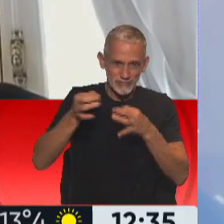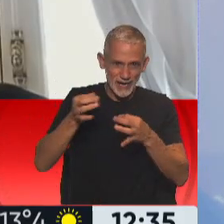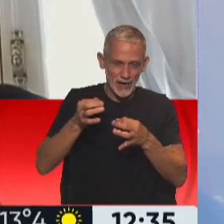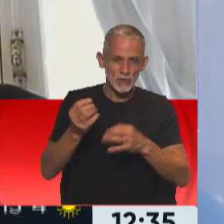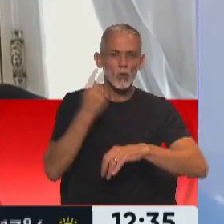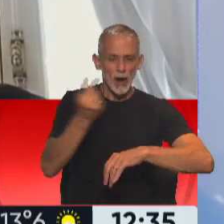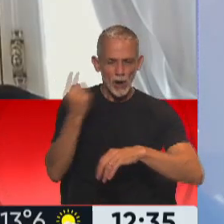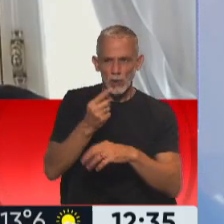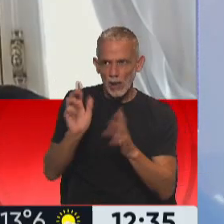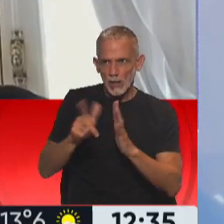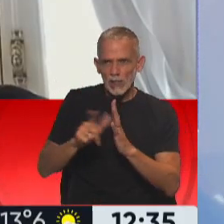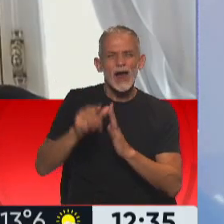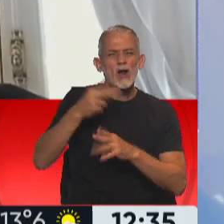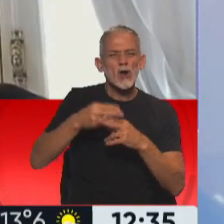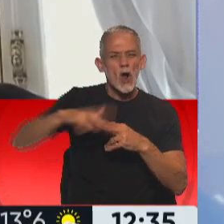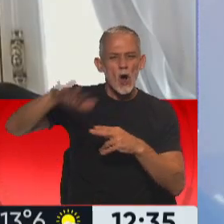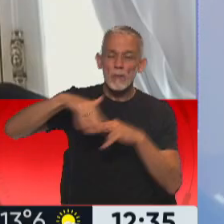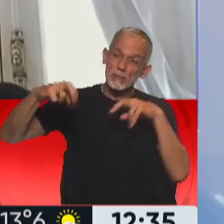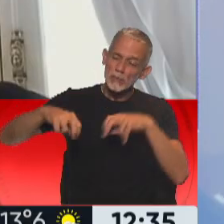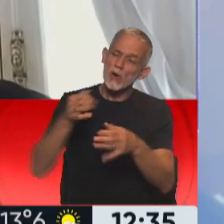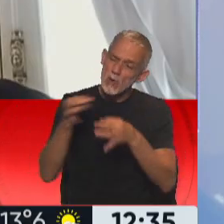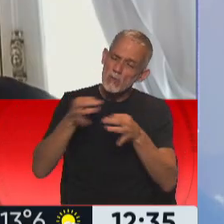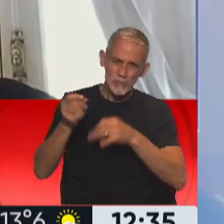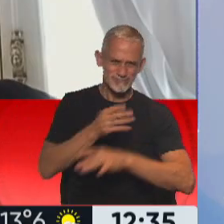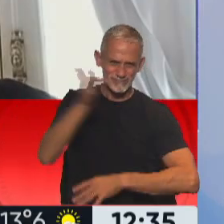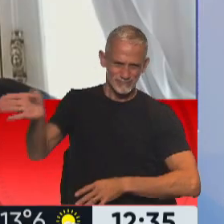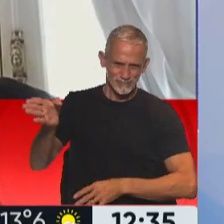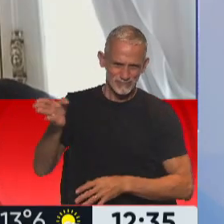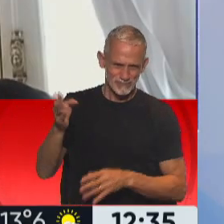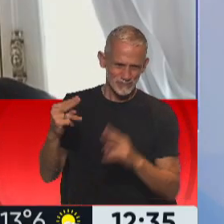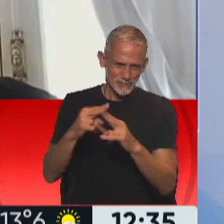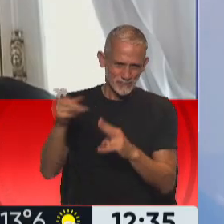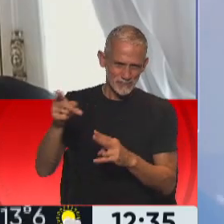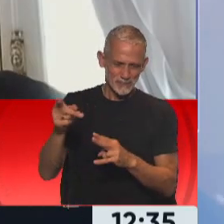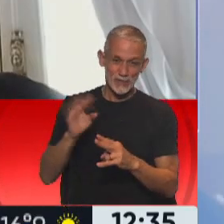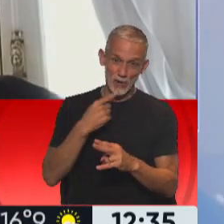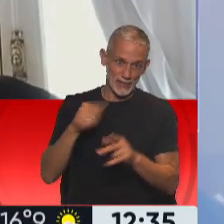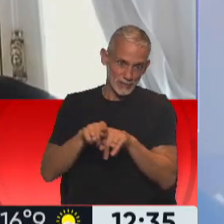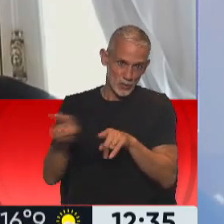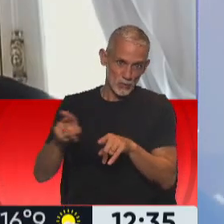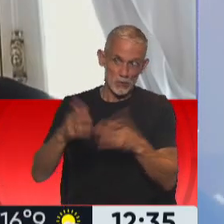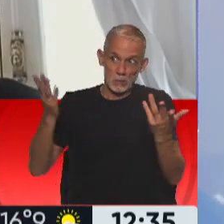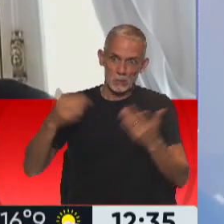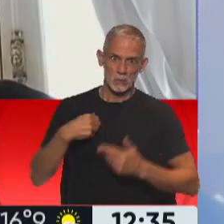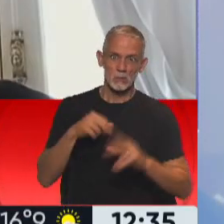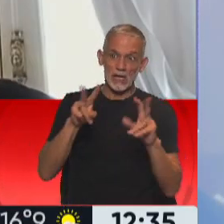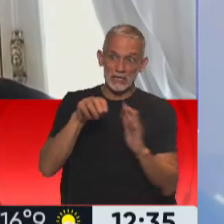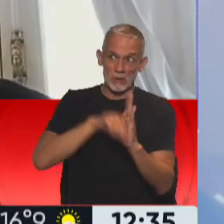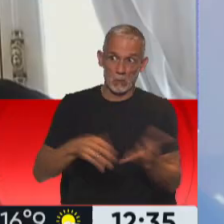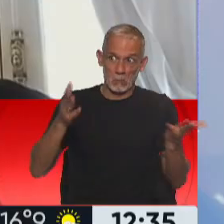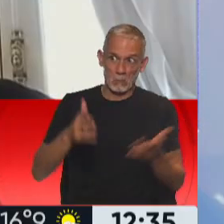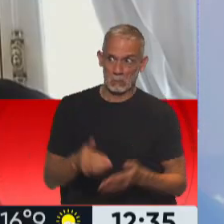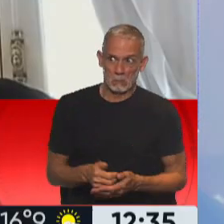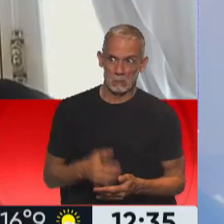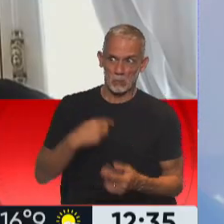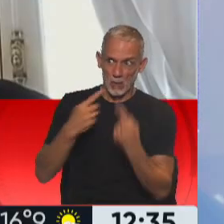hora conversando en Roma. Yo normalmente cuando iba a verlo, siempre le decía lo mismo: mira, yo no tengo nada para decirte, no es que tengo